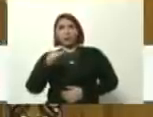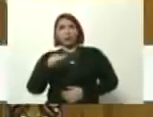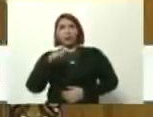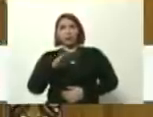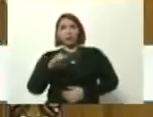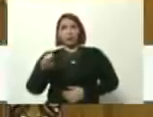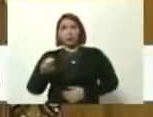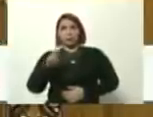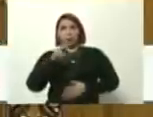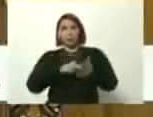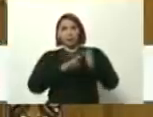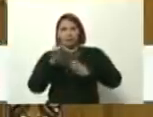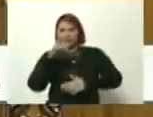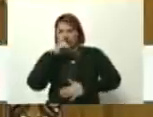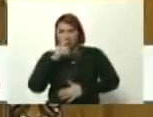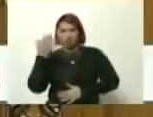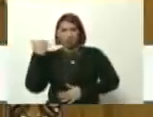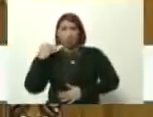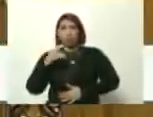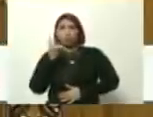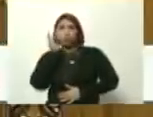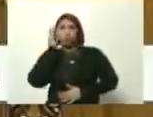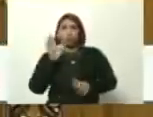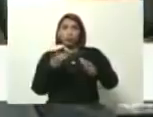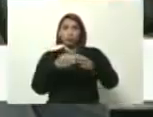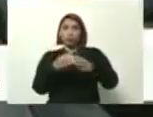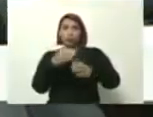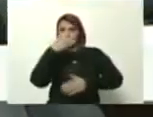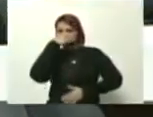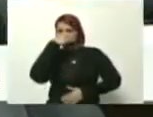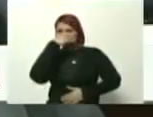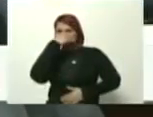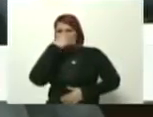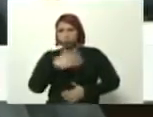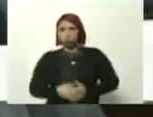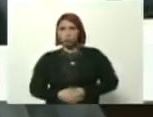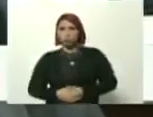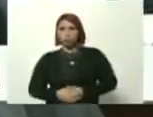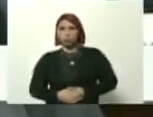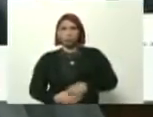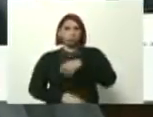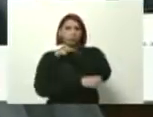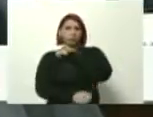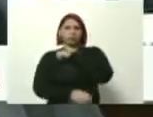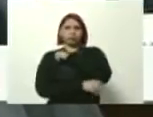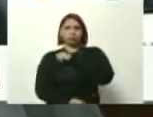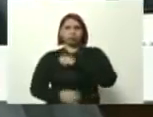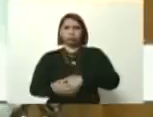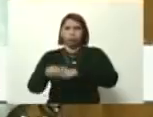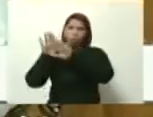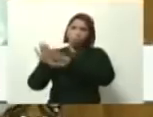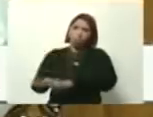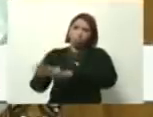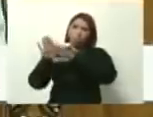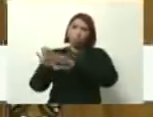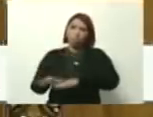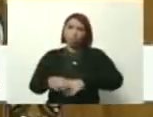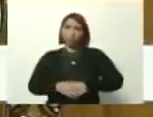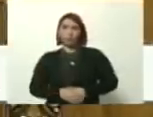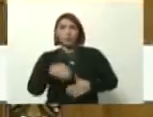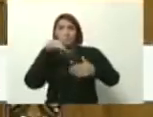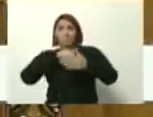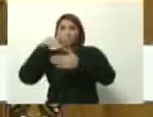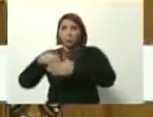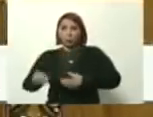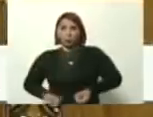surgió una organización criminal de vagabundos apátridas que se sirvieron de los votos que